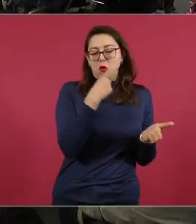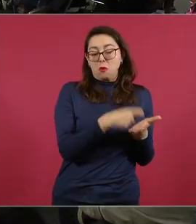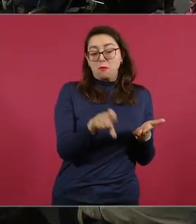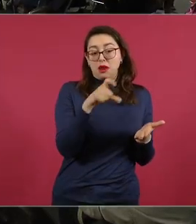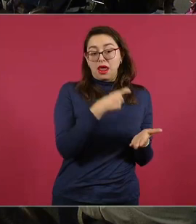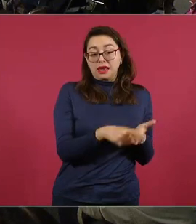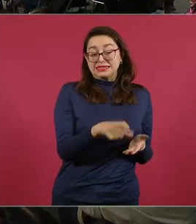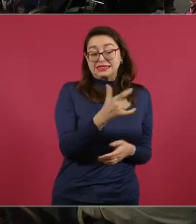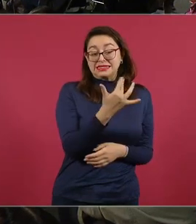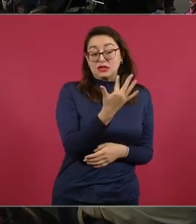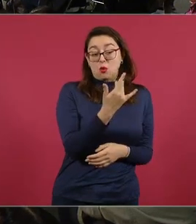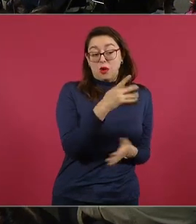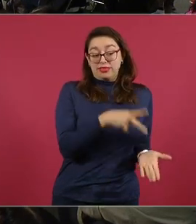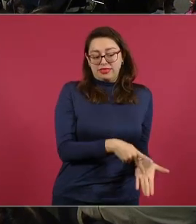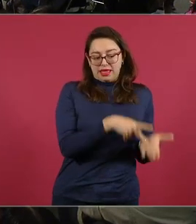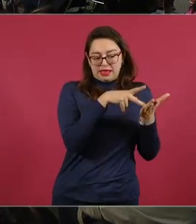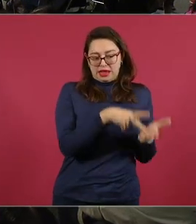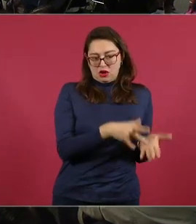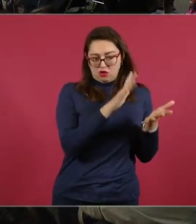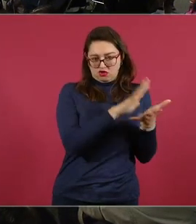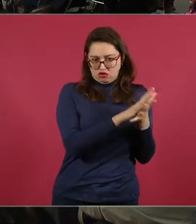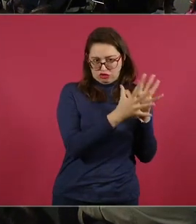¿Para quién?